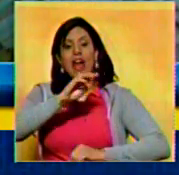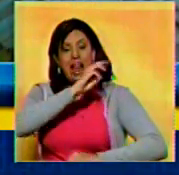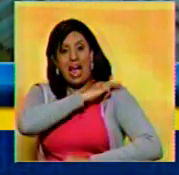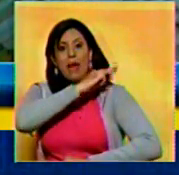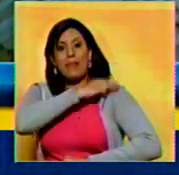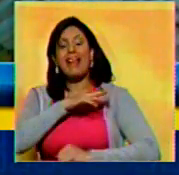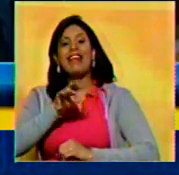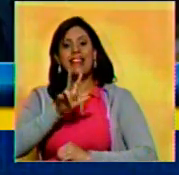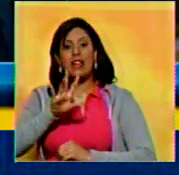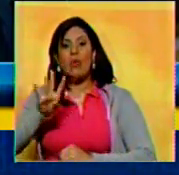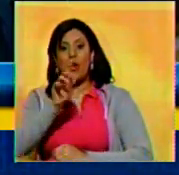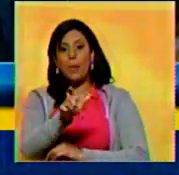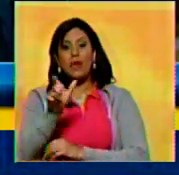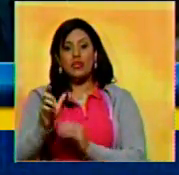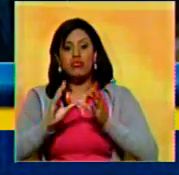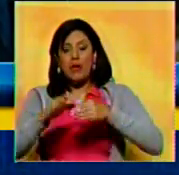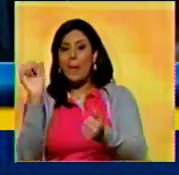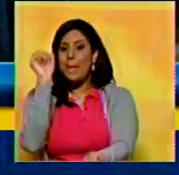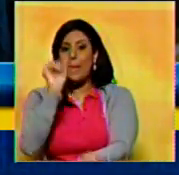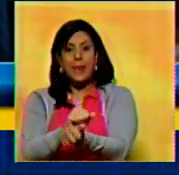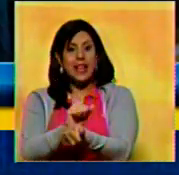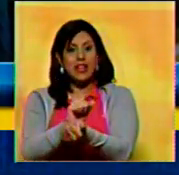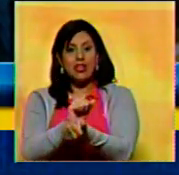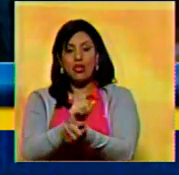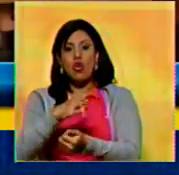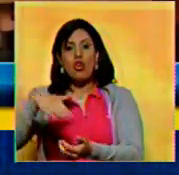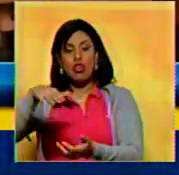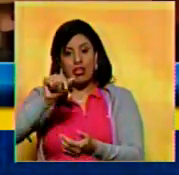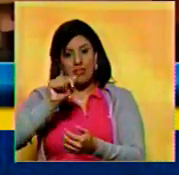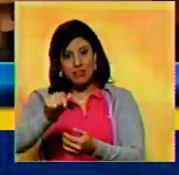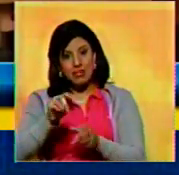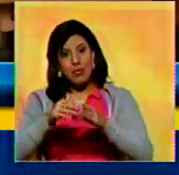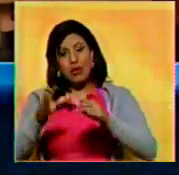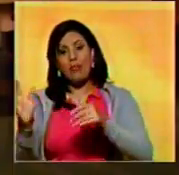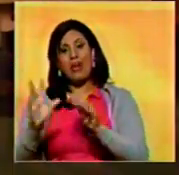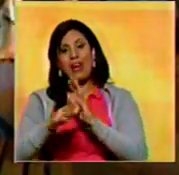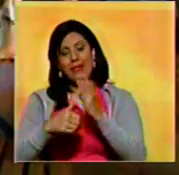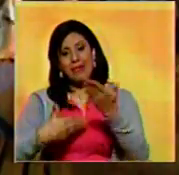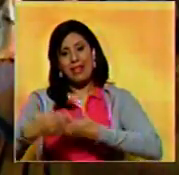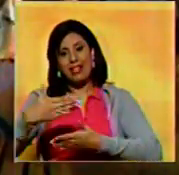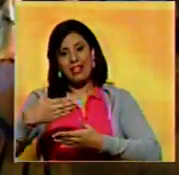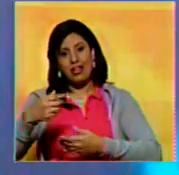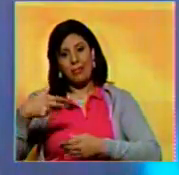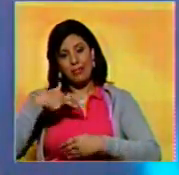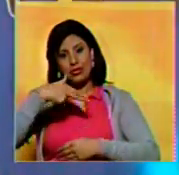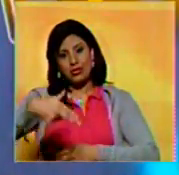y los 34 tripulantes se encuentran detenidos en una base aeronaval por contrabando de armas.